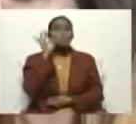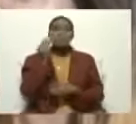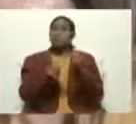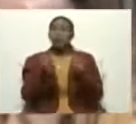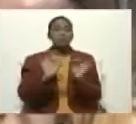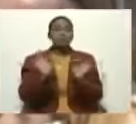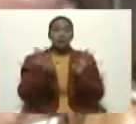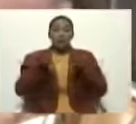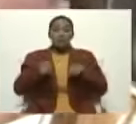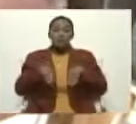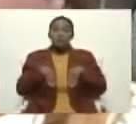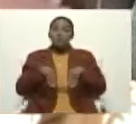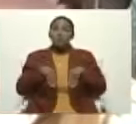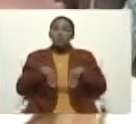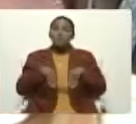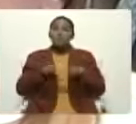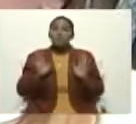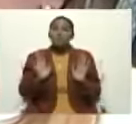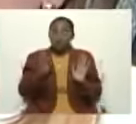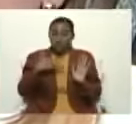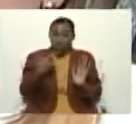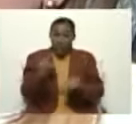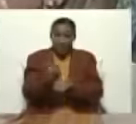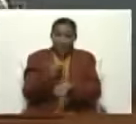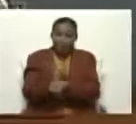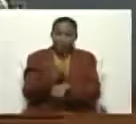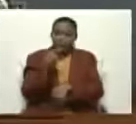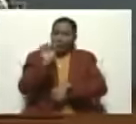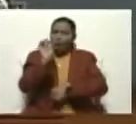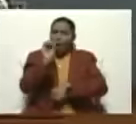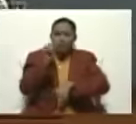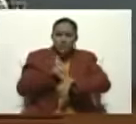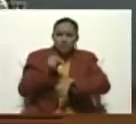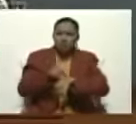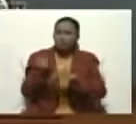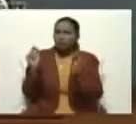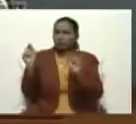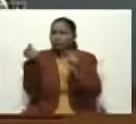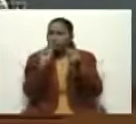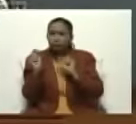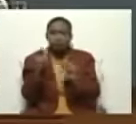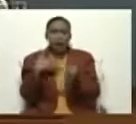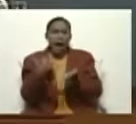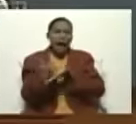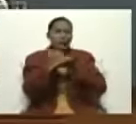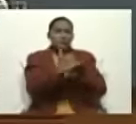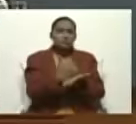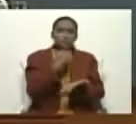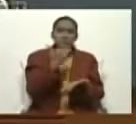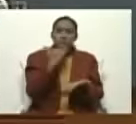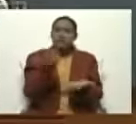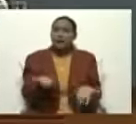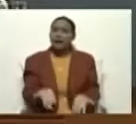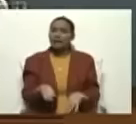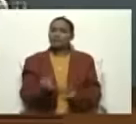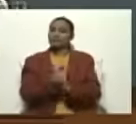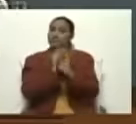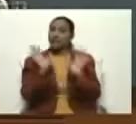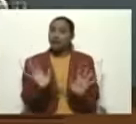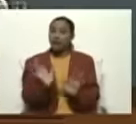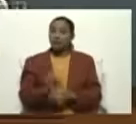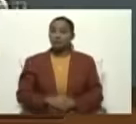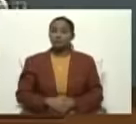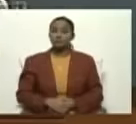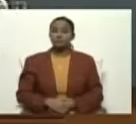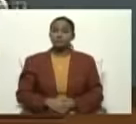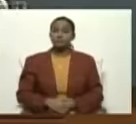pueden hacerla en cuestión de horas, de minutos, con boicot claros a lo que implica esa